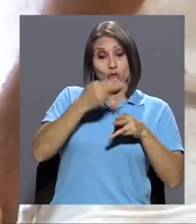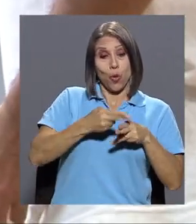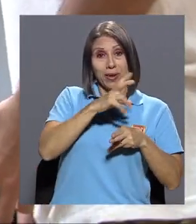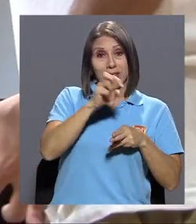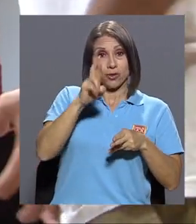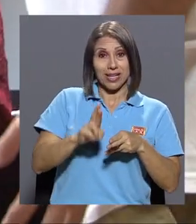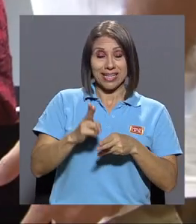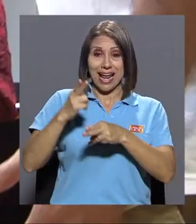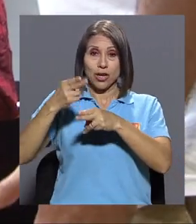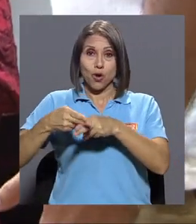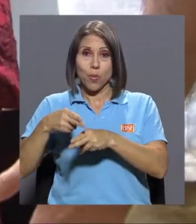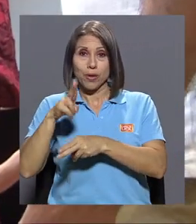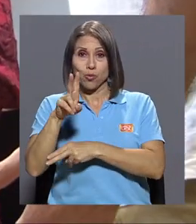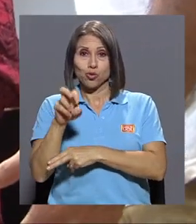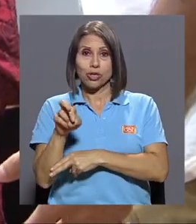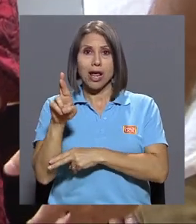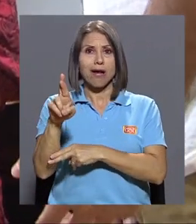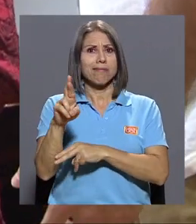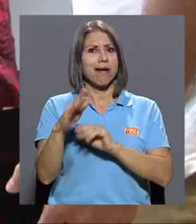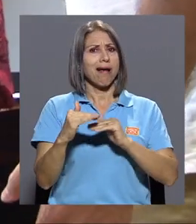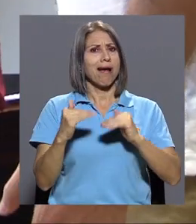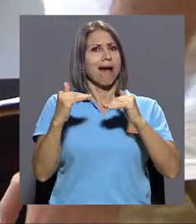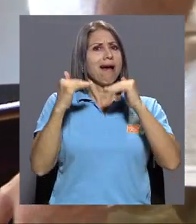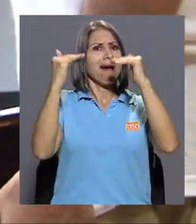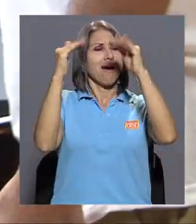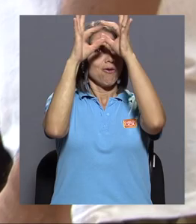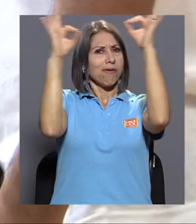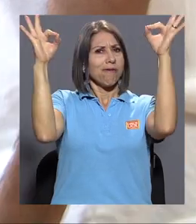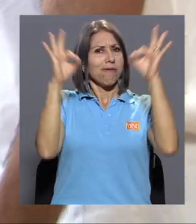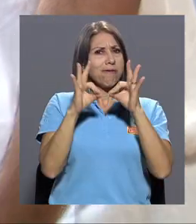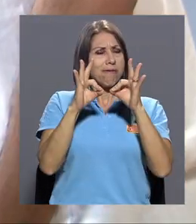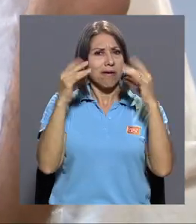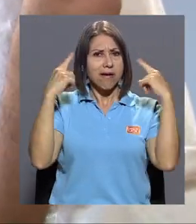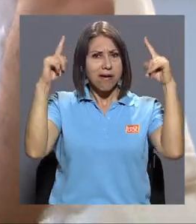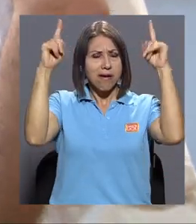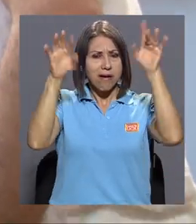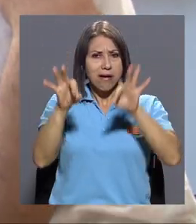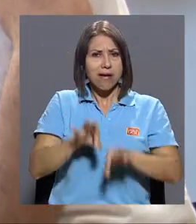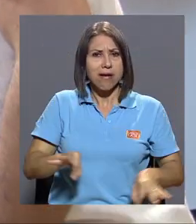de la ugr en alto en prestigiosos concursos internacionales